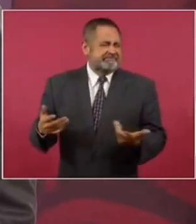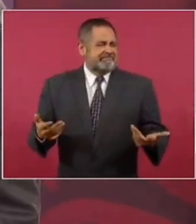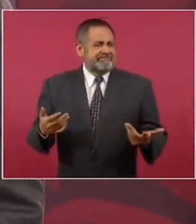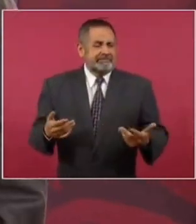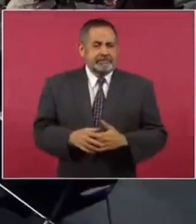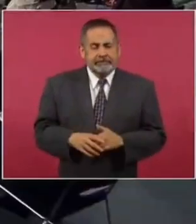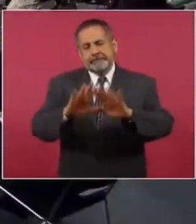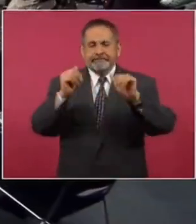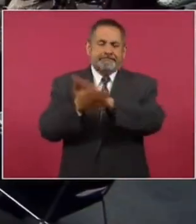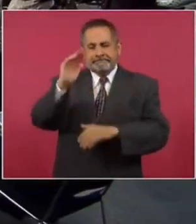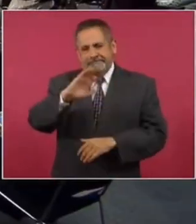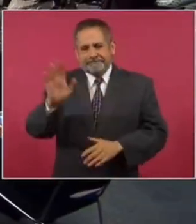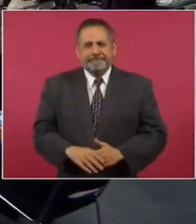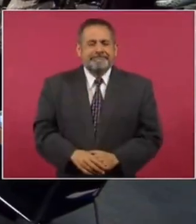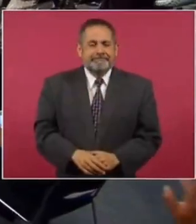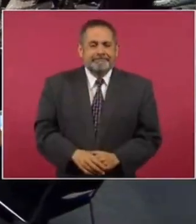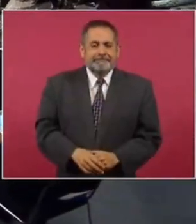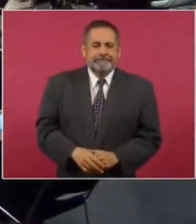Ya, vámonos ya.